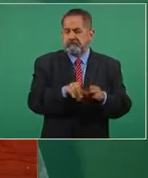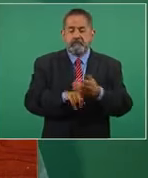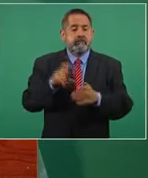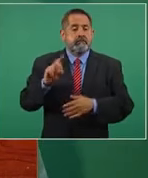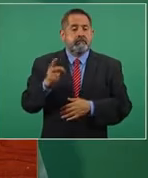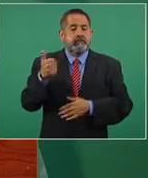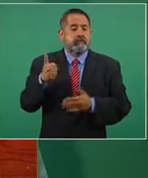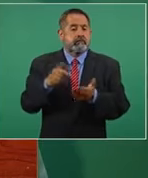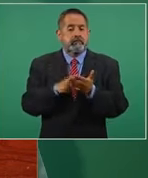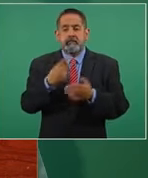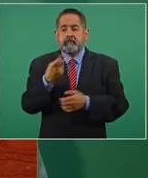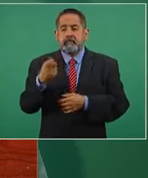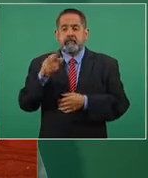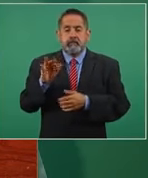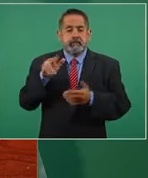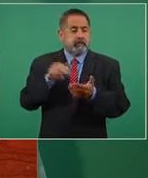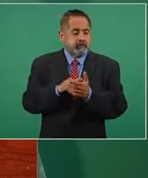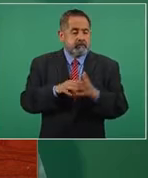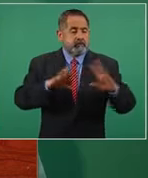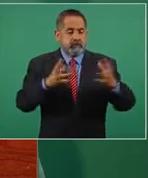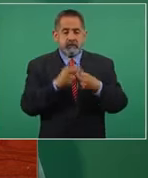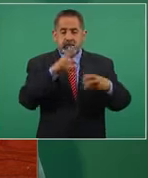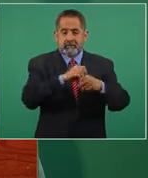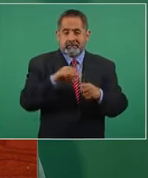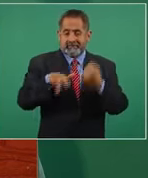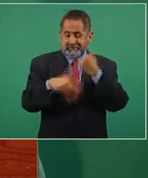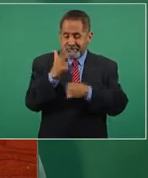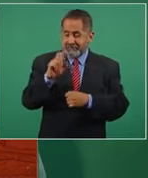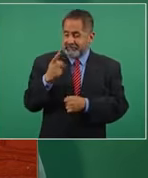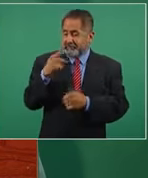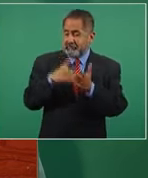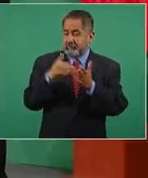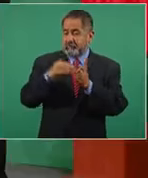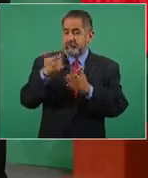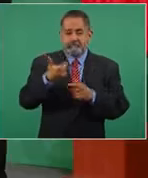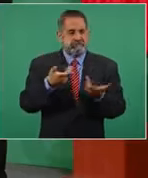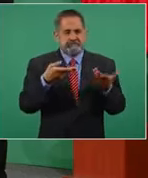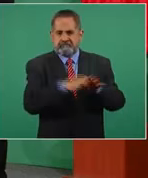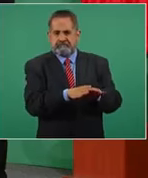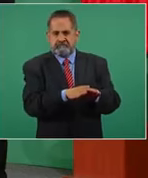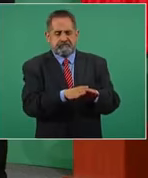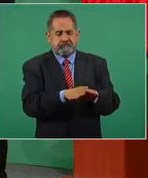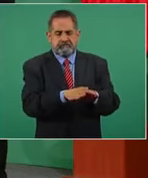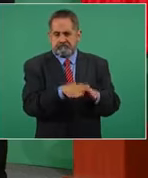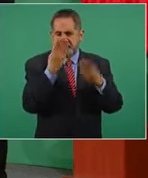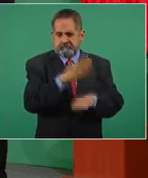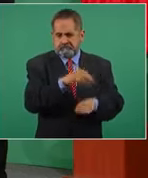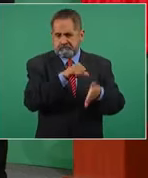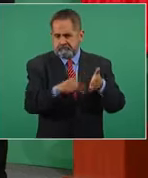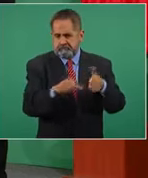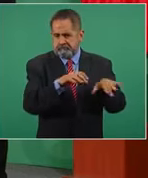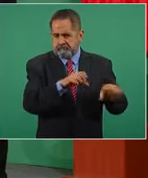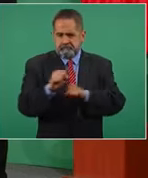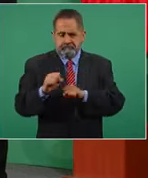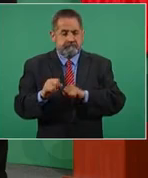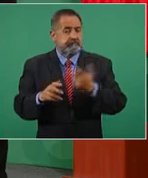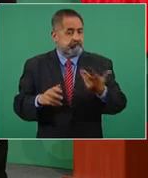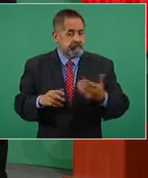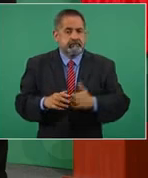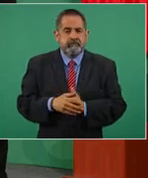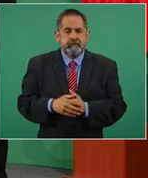36,148 cuentas con 13,031 millones de pesos. Informar que en atención